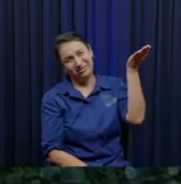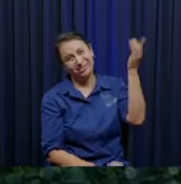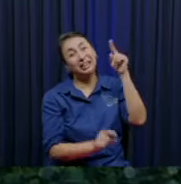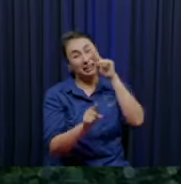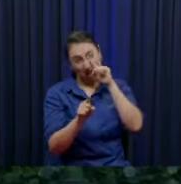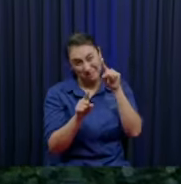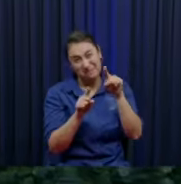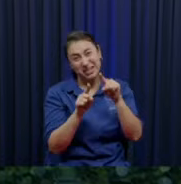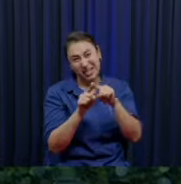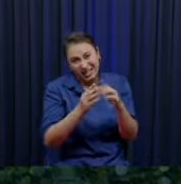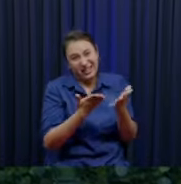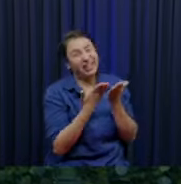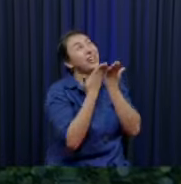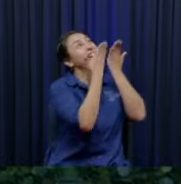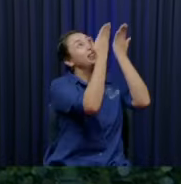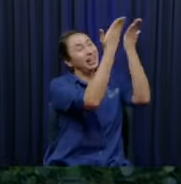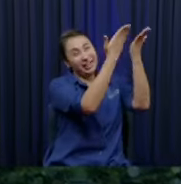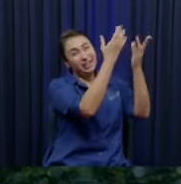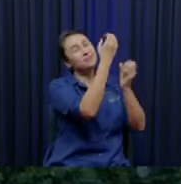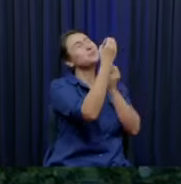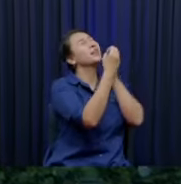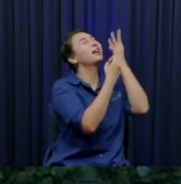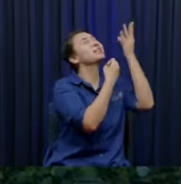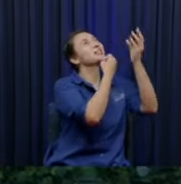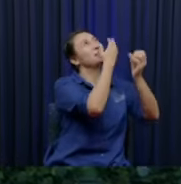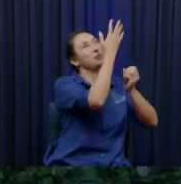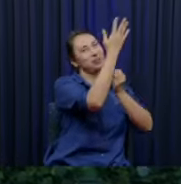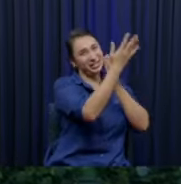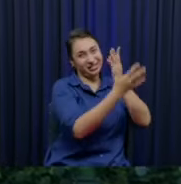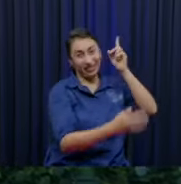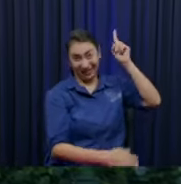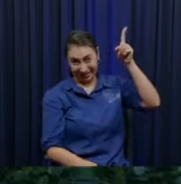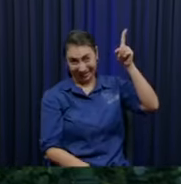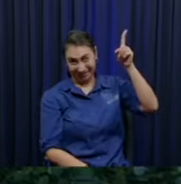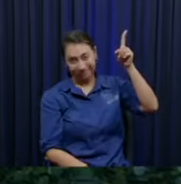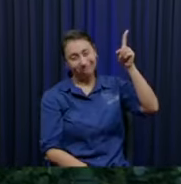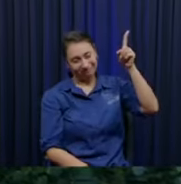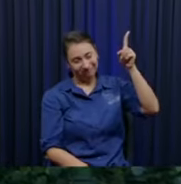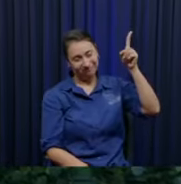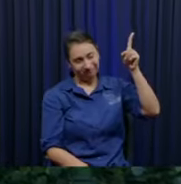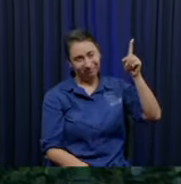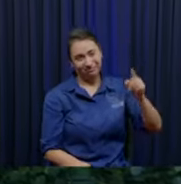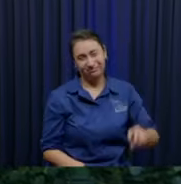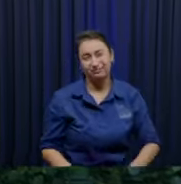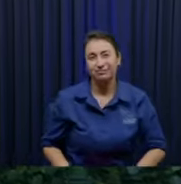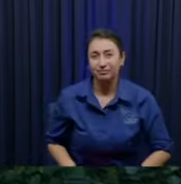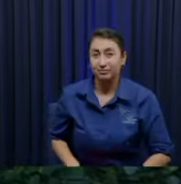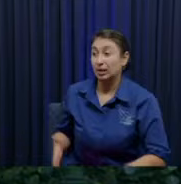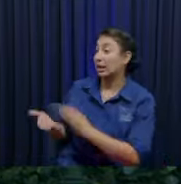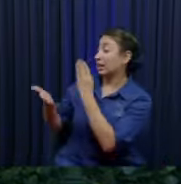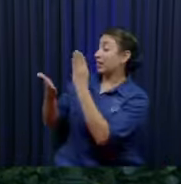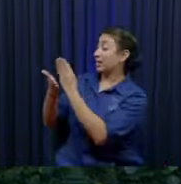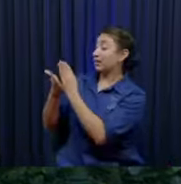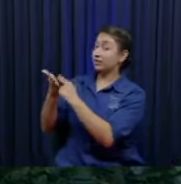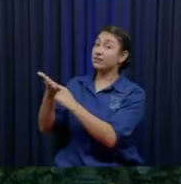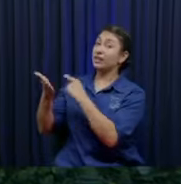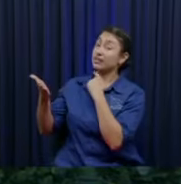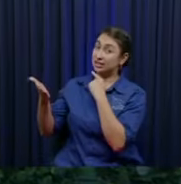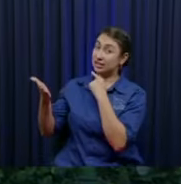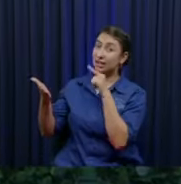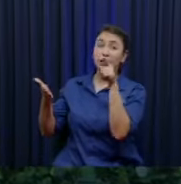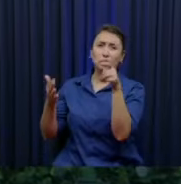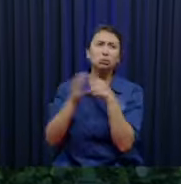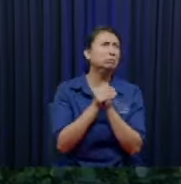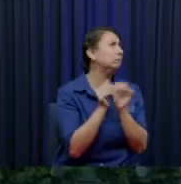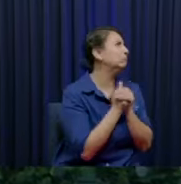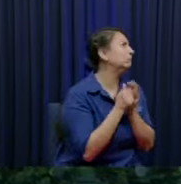de otro. Por eso el Señor sí dice cómo debemos de orar. Dice, por nada estéis